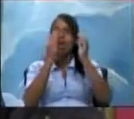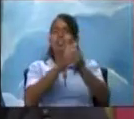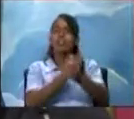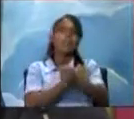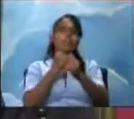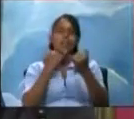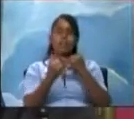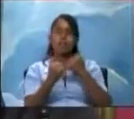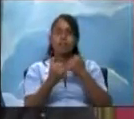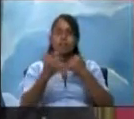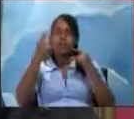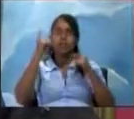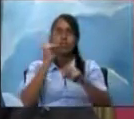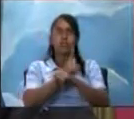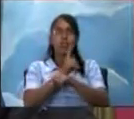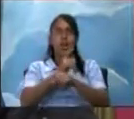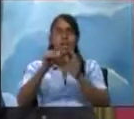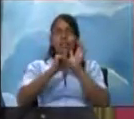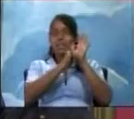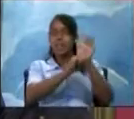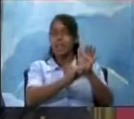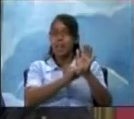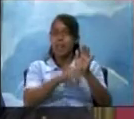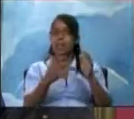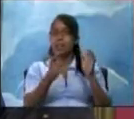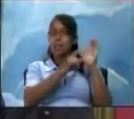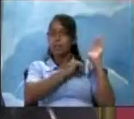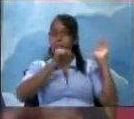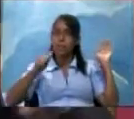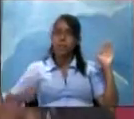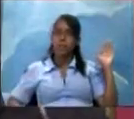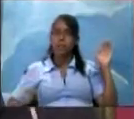fin son las señales que el Señor